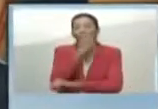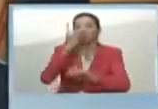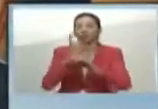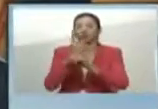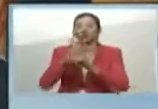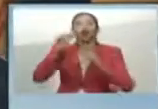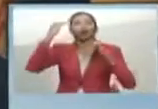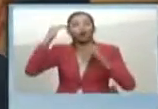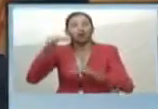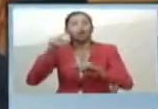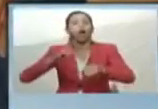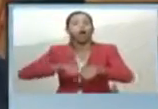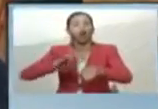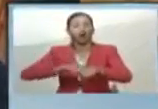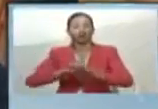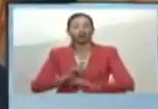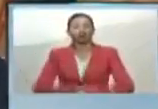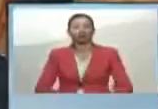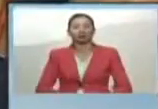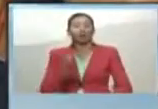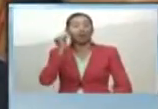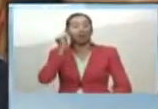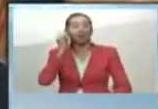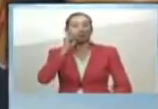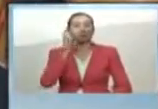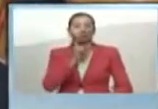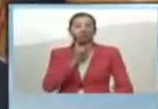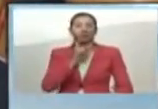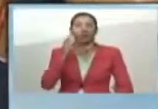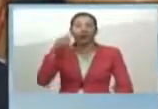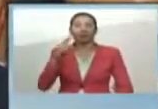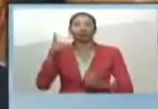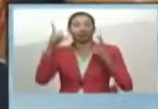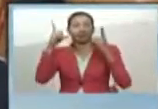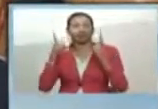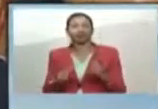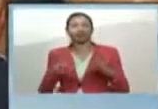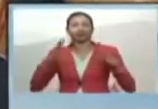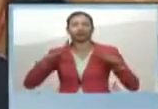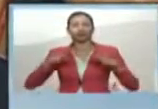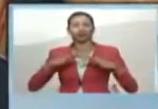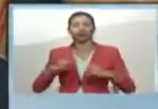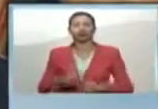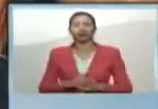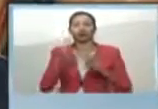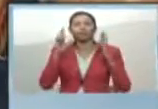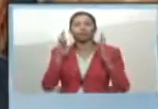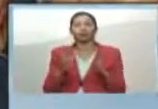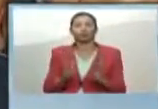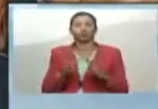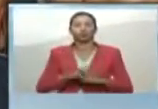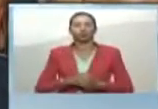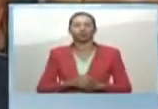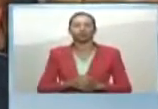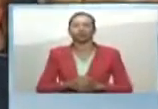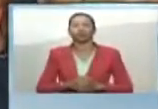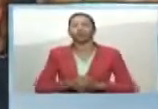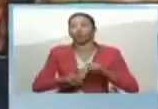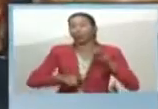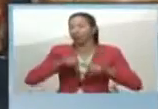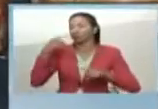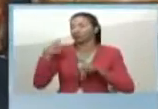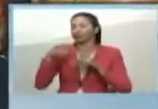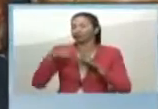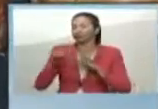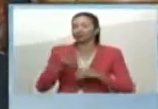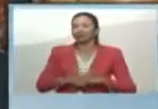horario. Le permitió a la mujer embarazada tener su descanso, sus vacaciones, entre tantas otras cosas. Al